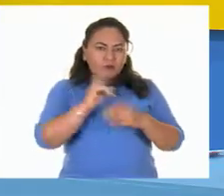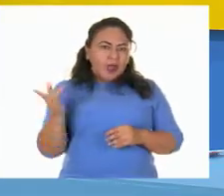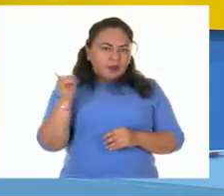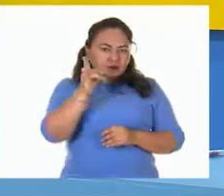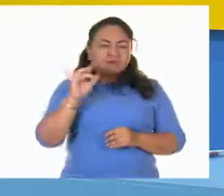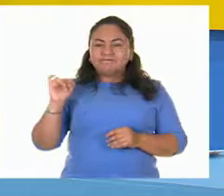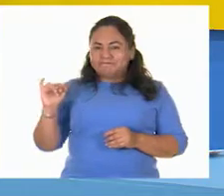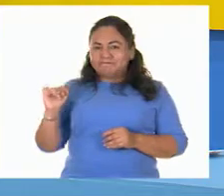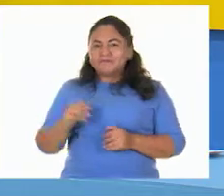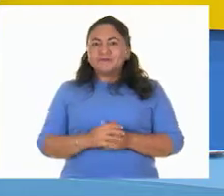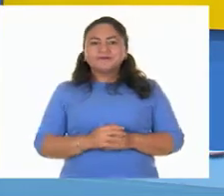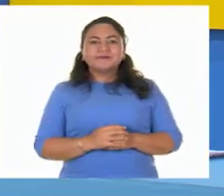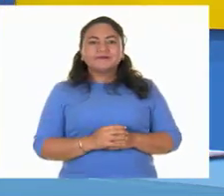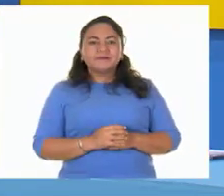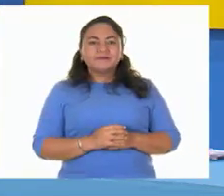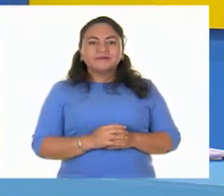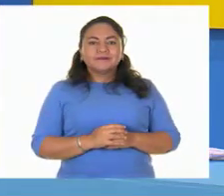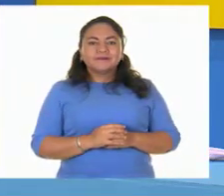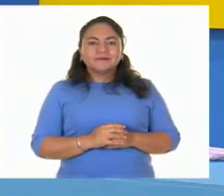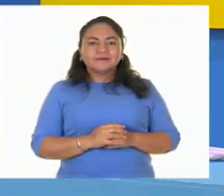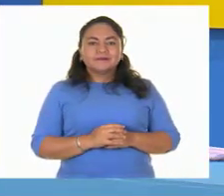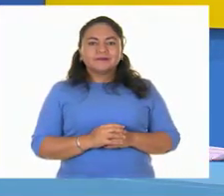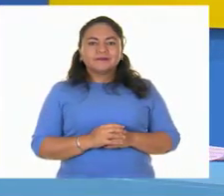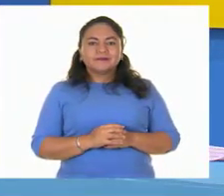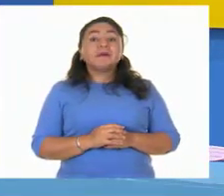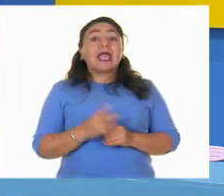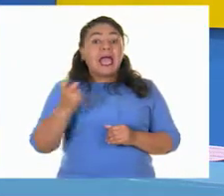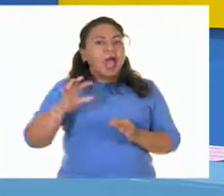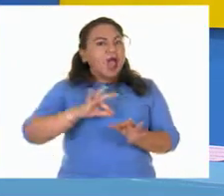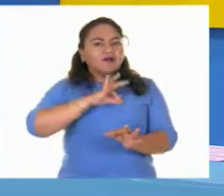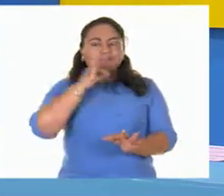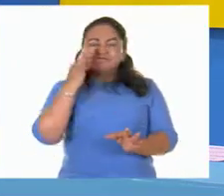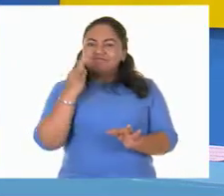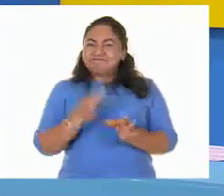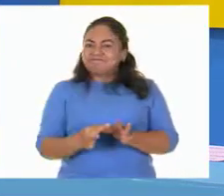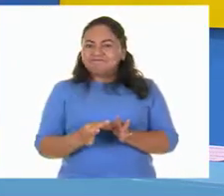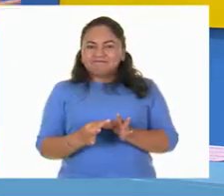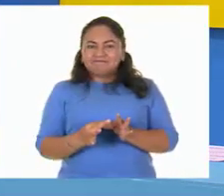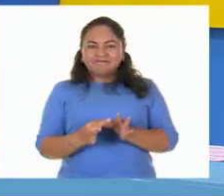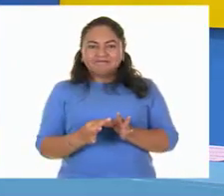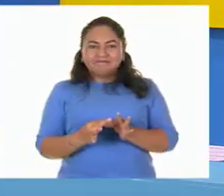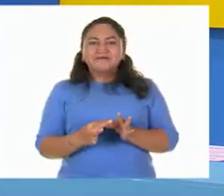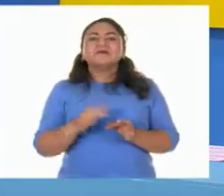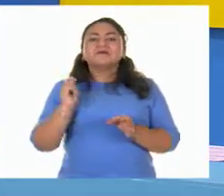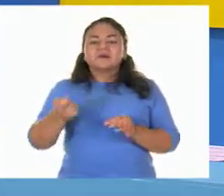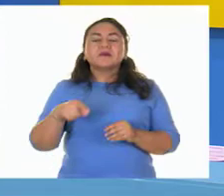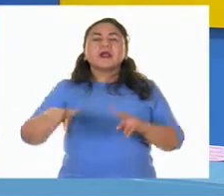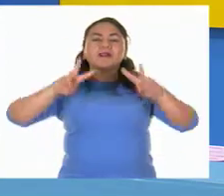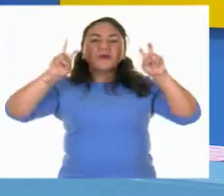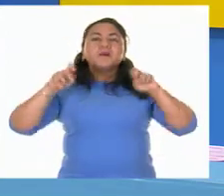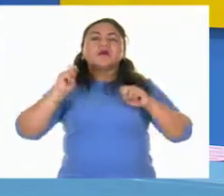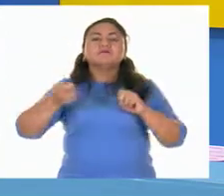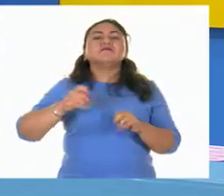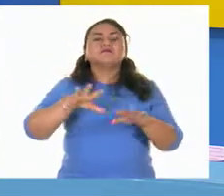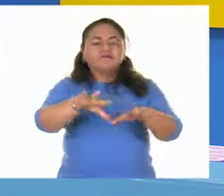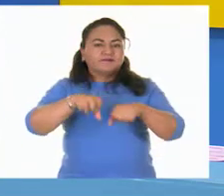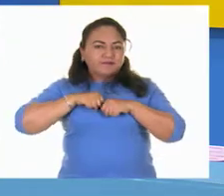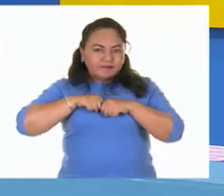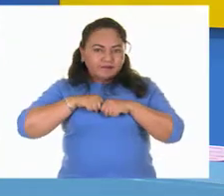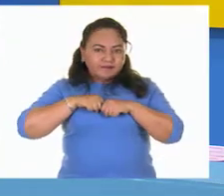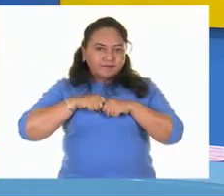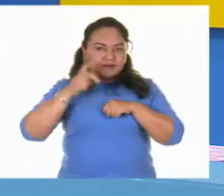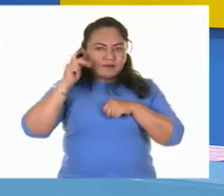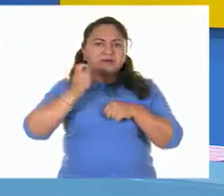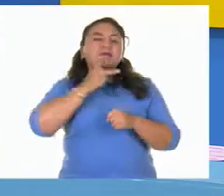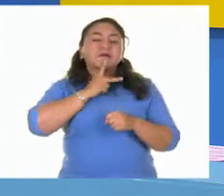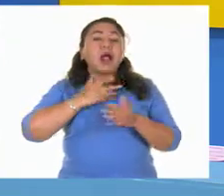Claro. Muy bien. Pues con esto hemos abarcado de forma general la expropiación petrolera. Así que es momento